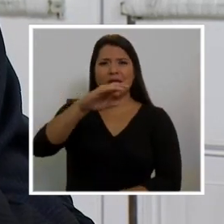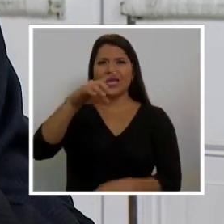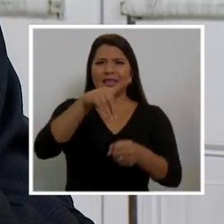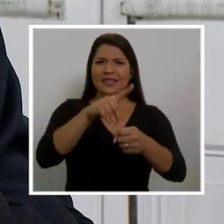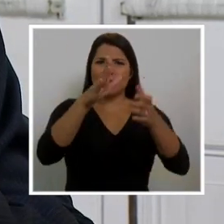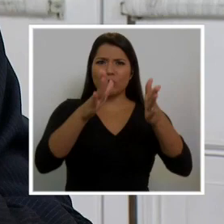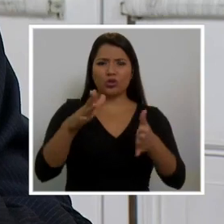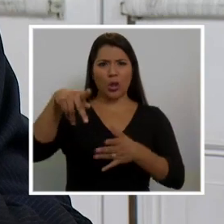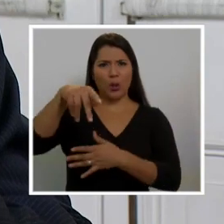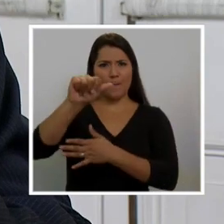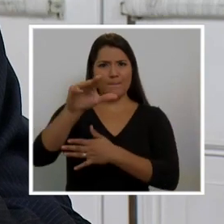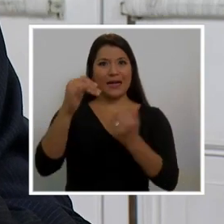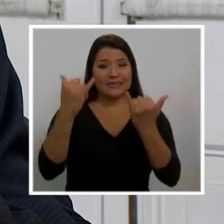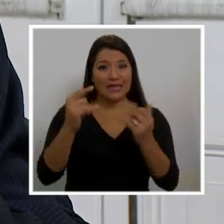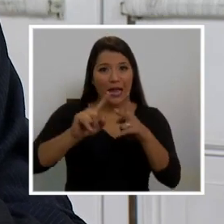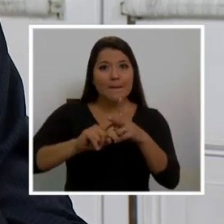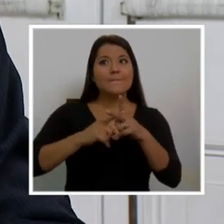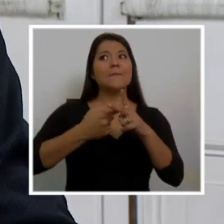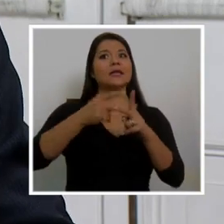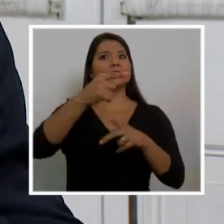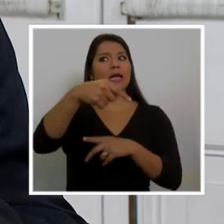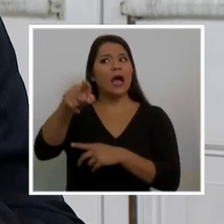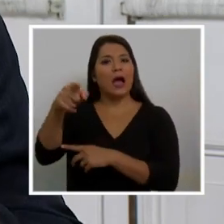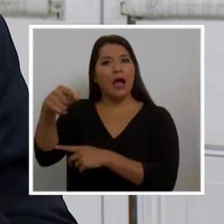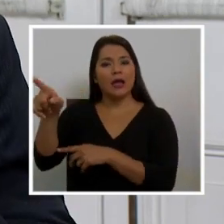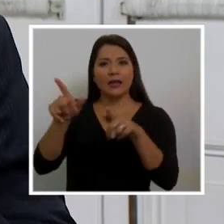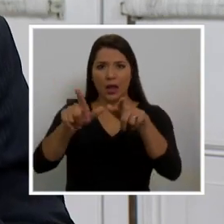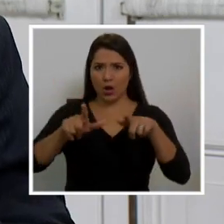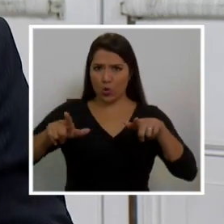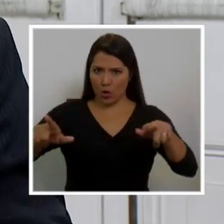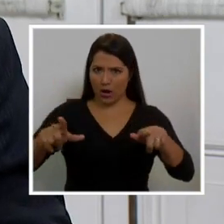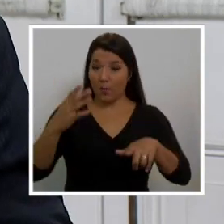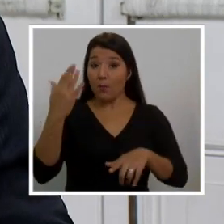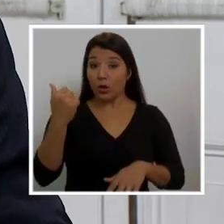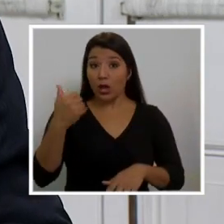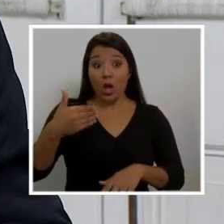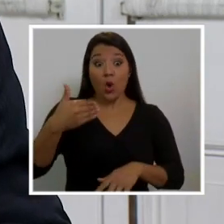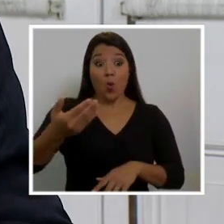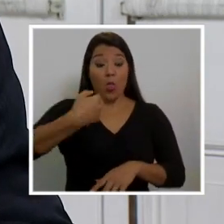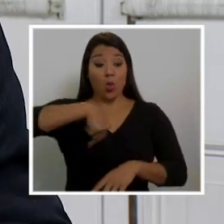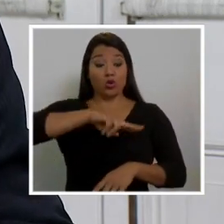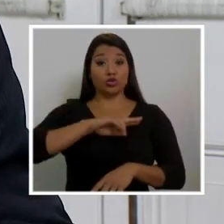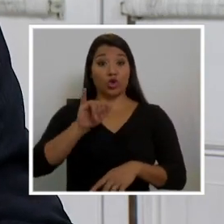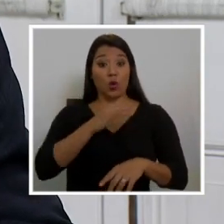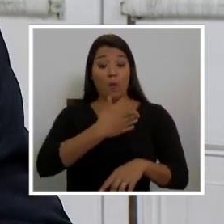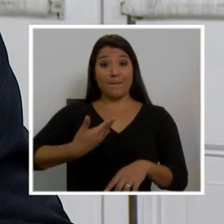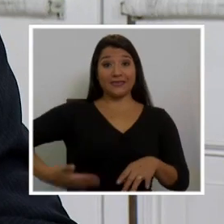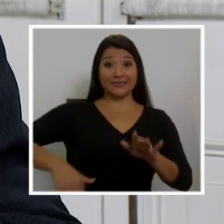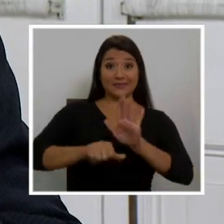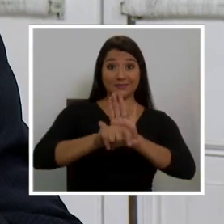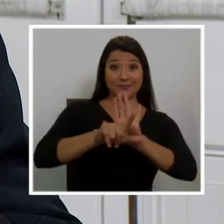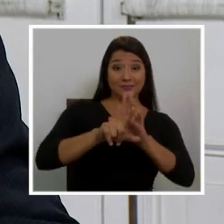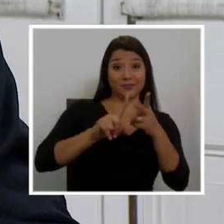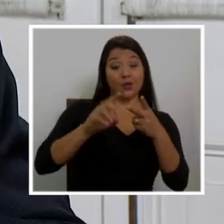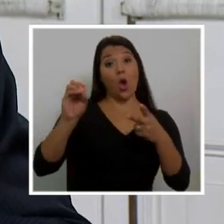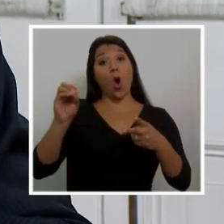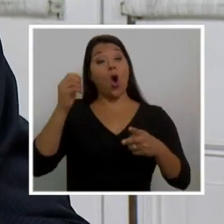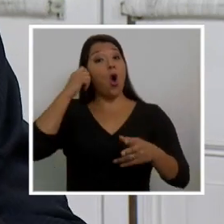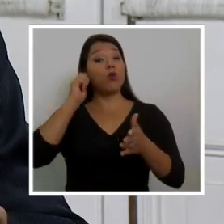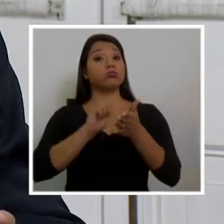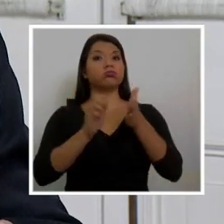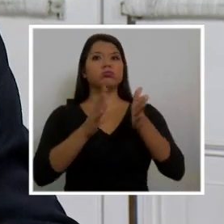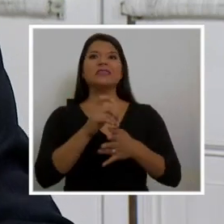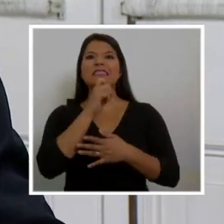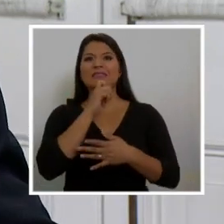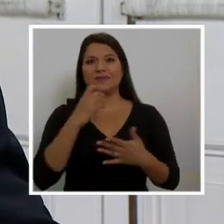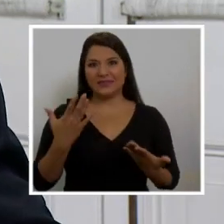están comenzando a ir a ciertos lugares, porque cuando uno está en la presidencia, la asamblea o en la secretaría es muy complejo, porque no te queda